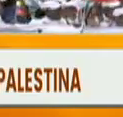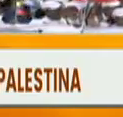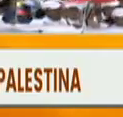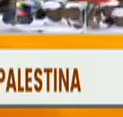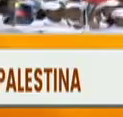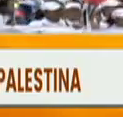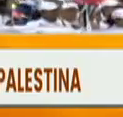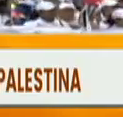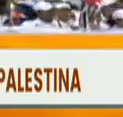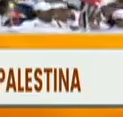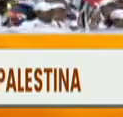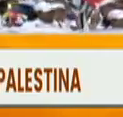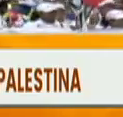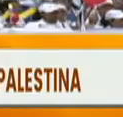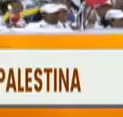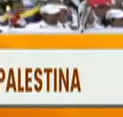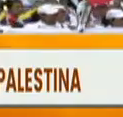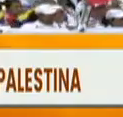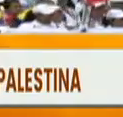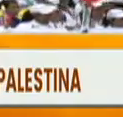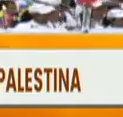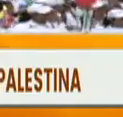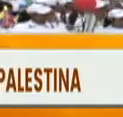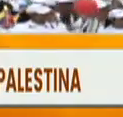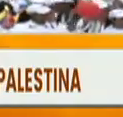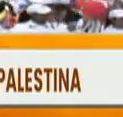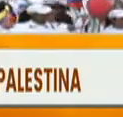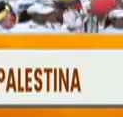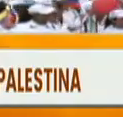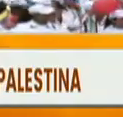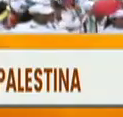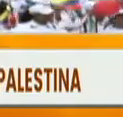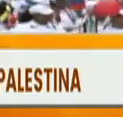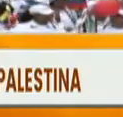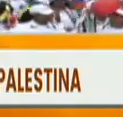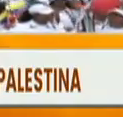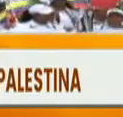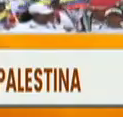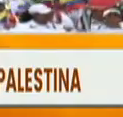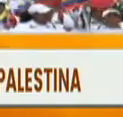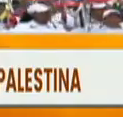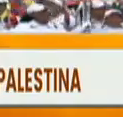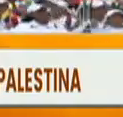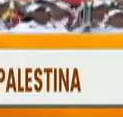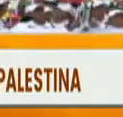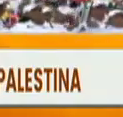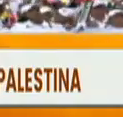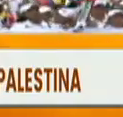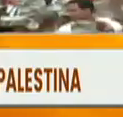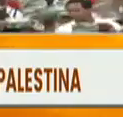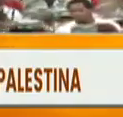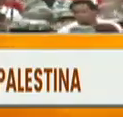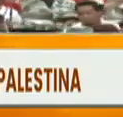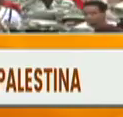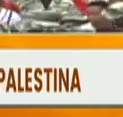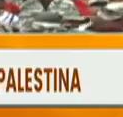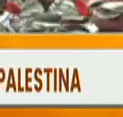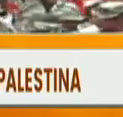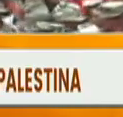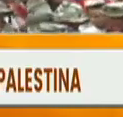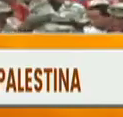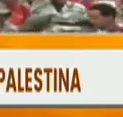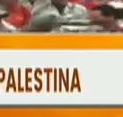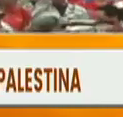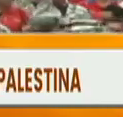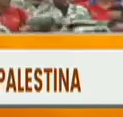arrogancia no les permite entender que Palestina es una patria libre, soberana. Muchísimas gracias. Bien, son